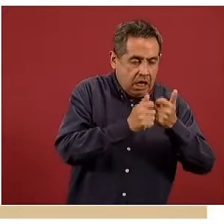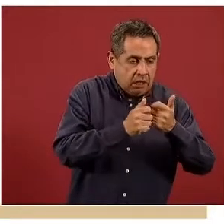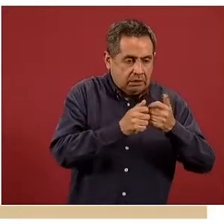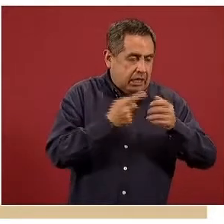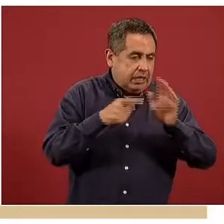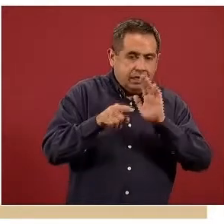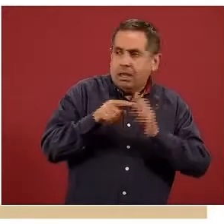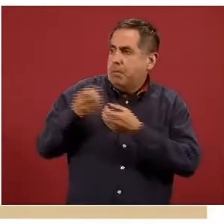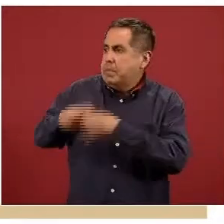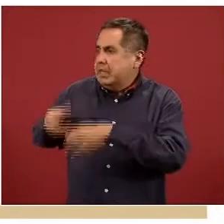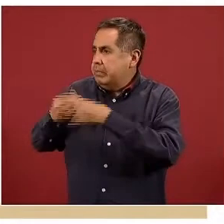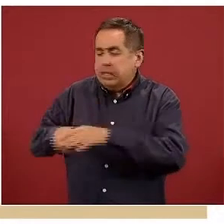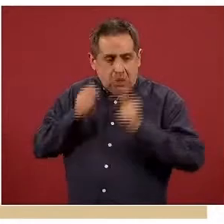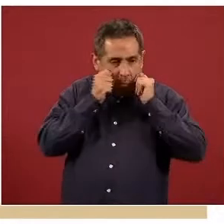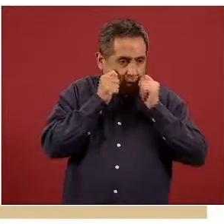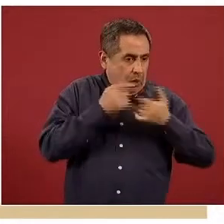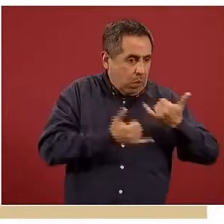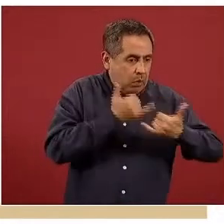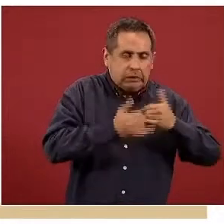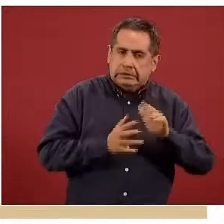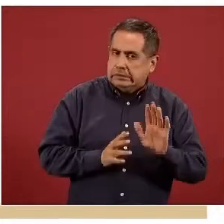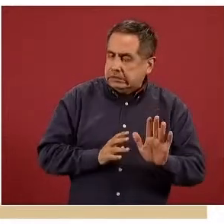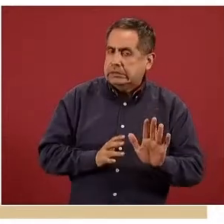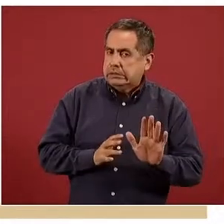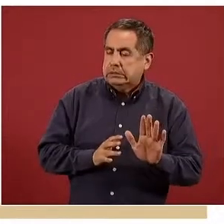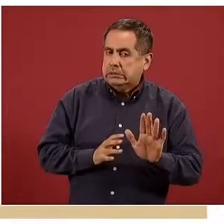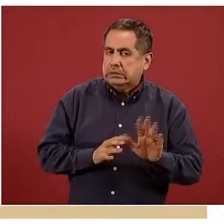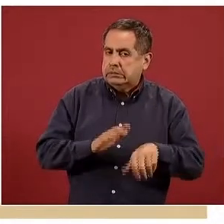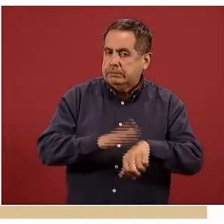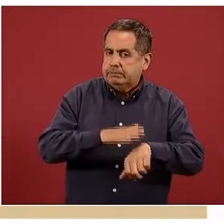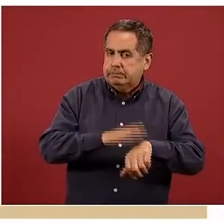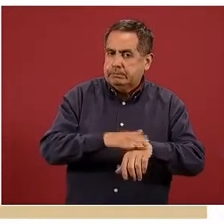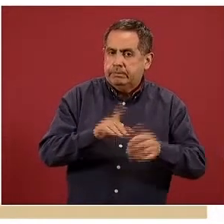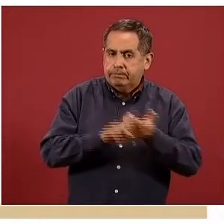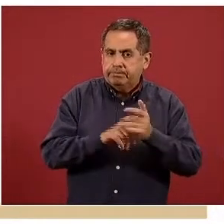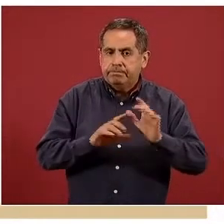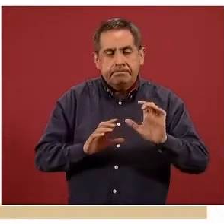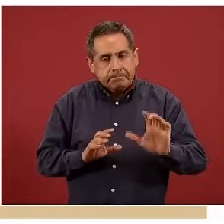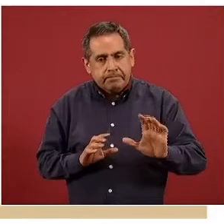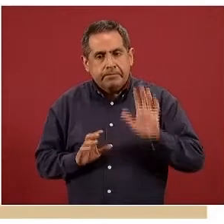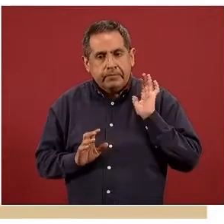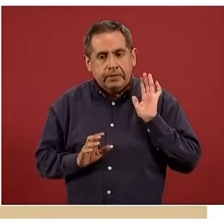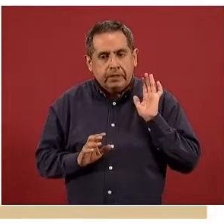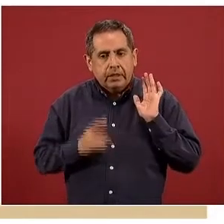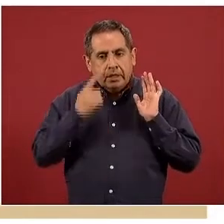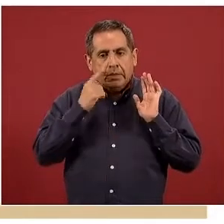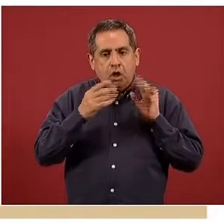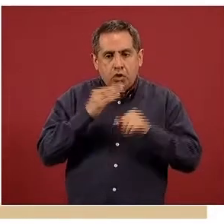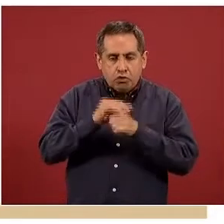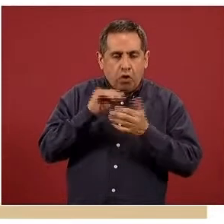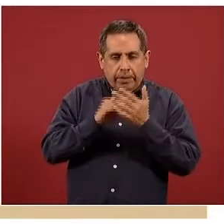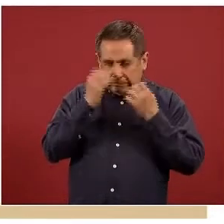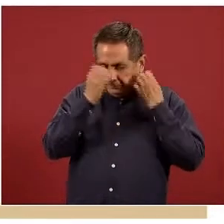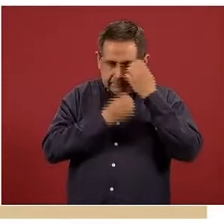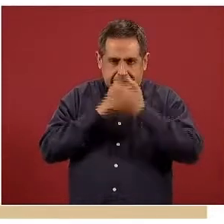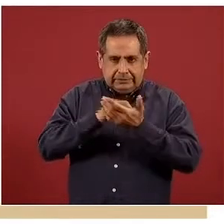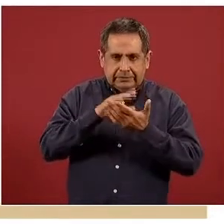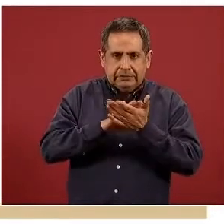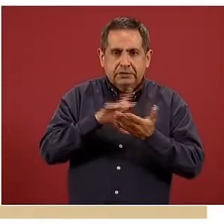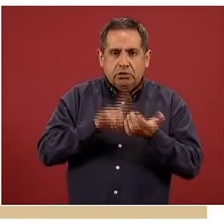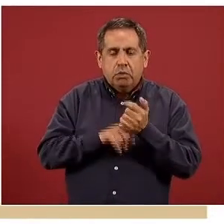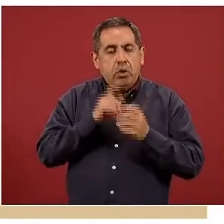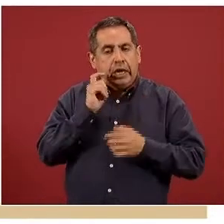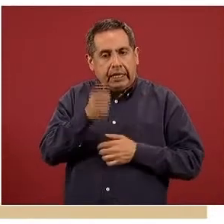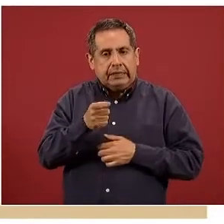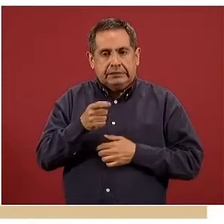consecuencias negativas. Este diagnóstico solamente se encuentra en el CIE-11, que está aún en revisión, no es oficial